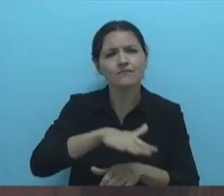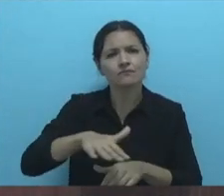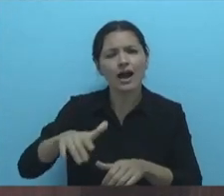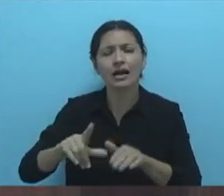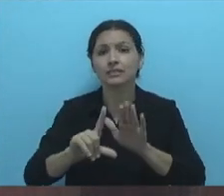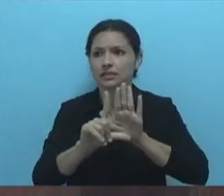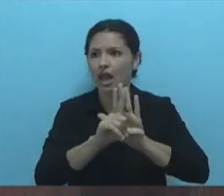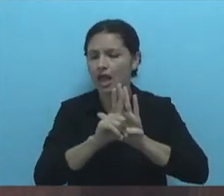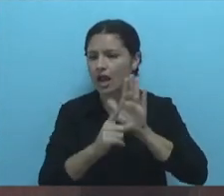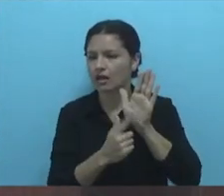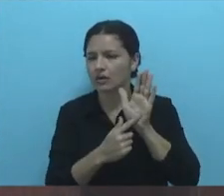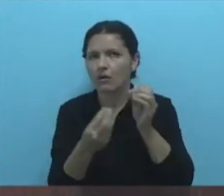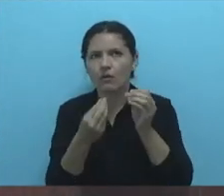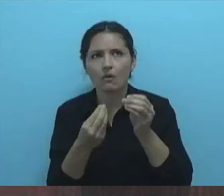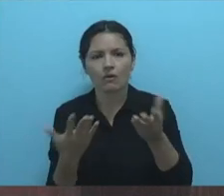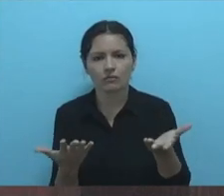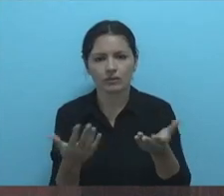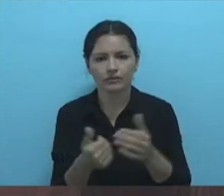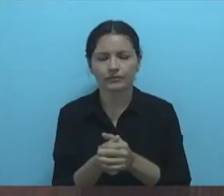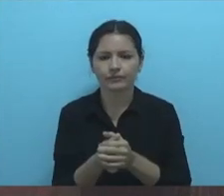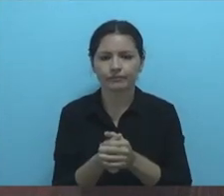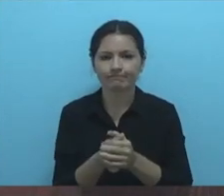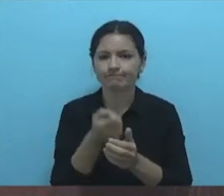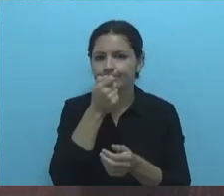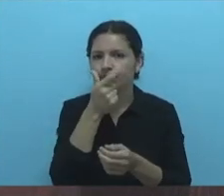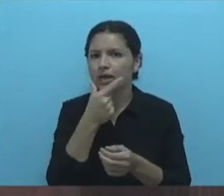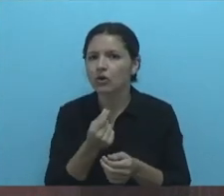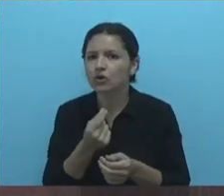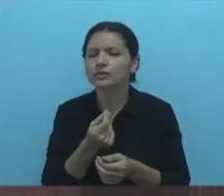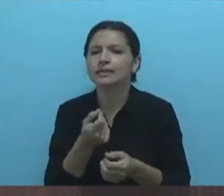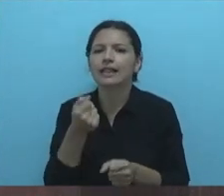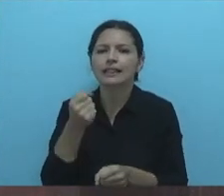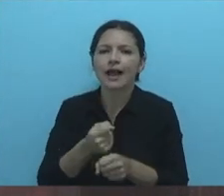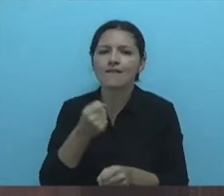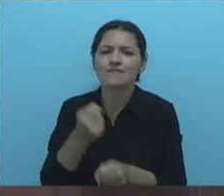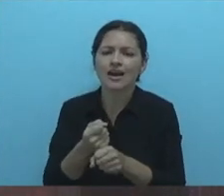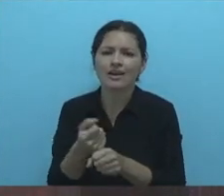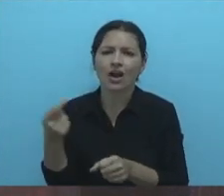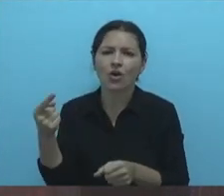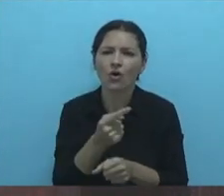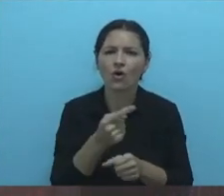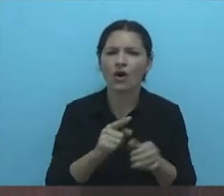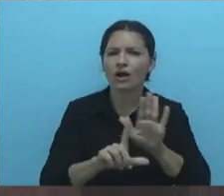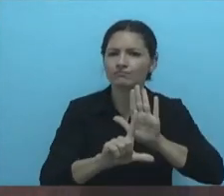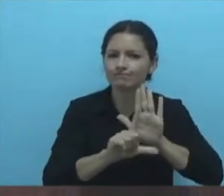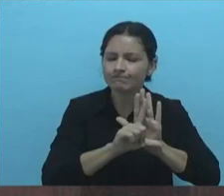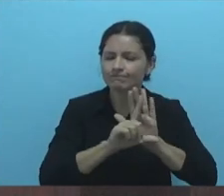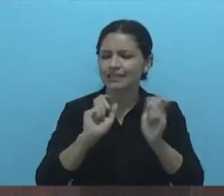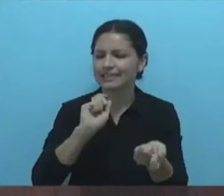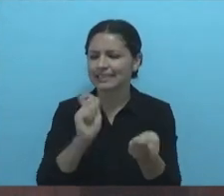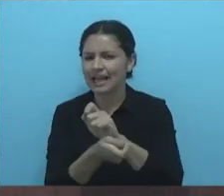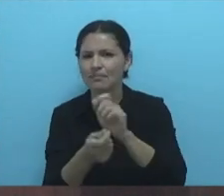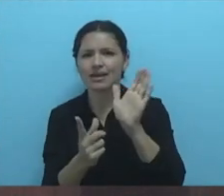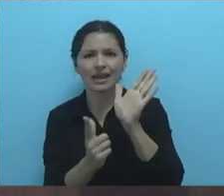las leyes que tenemos de la mejor manera posible peroti está haciendo absolutamente todo lo contrario está modificando